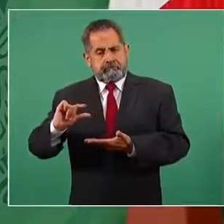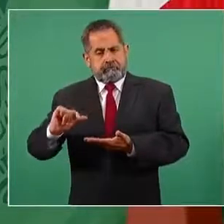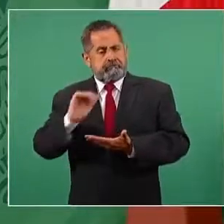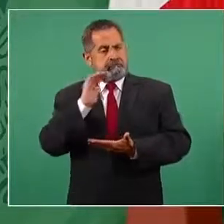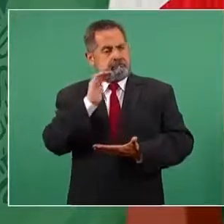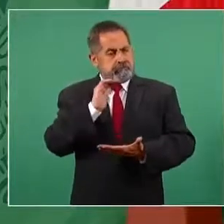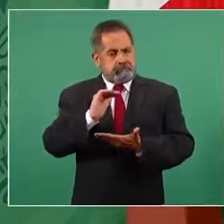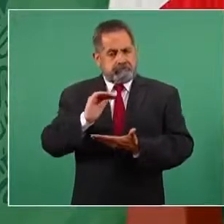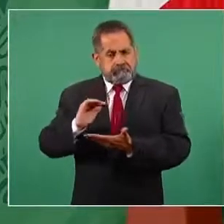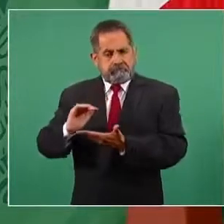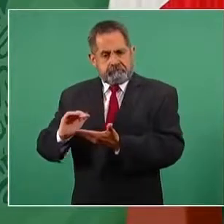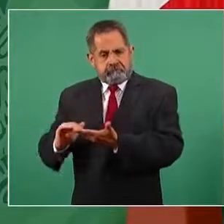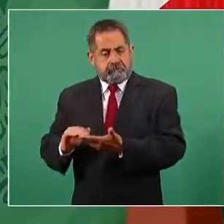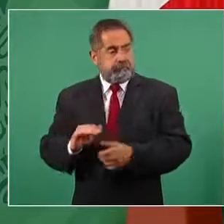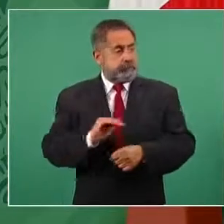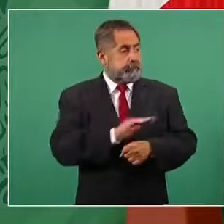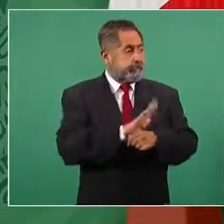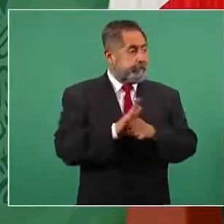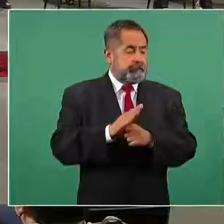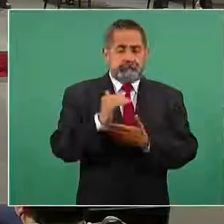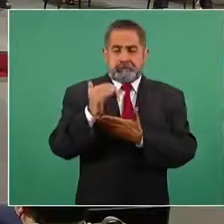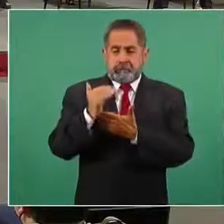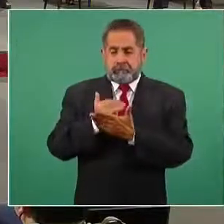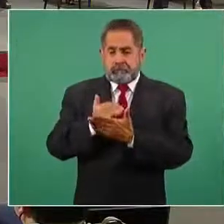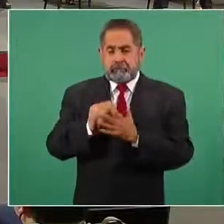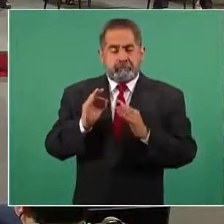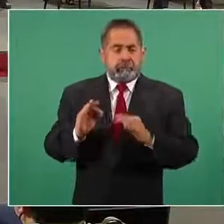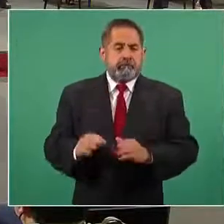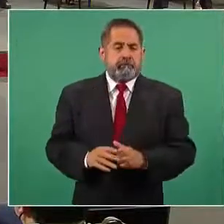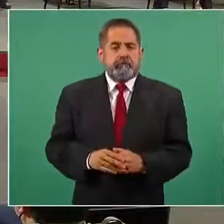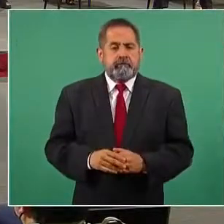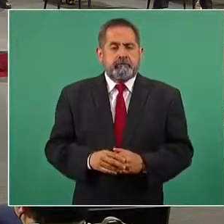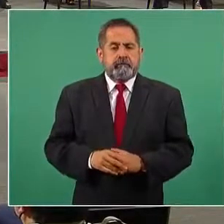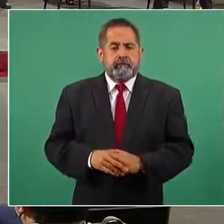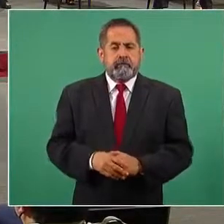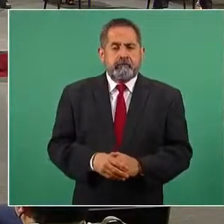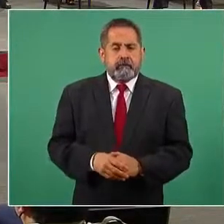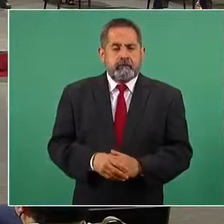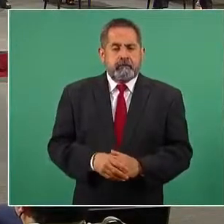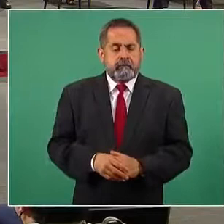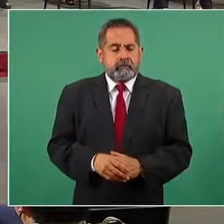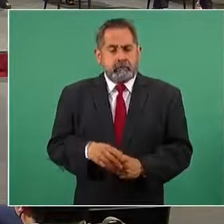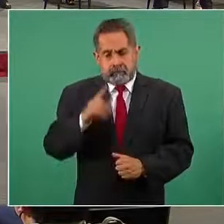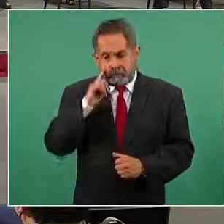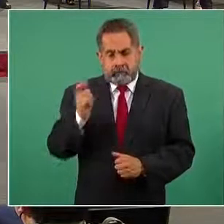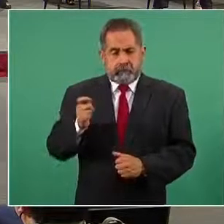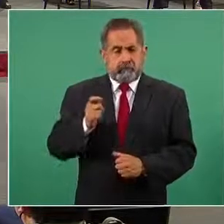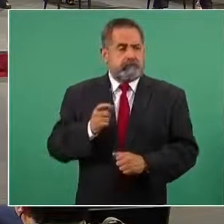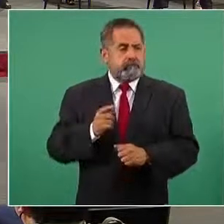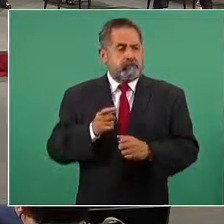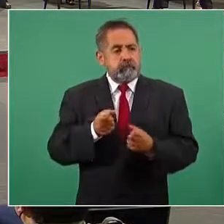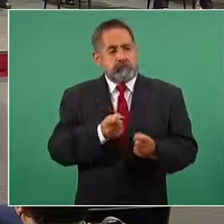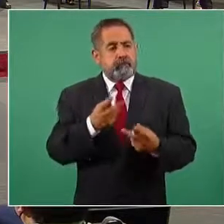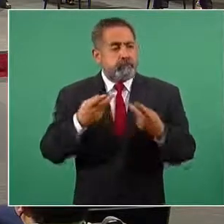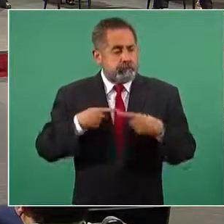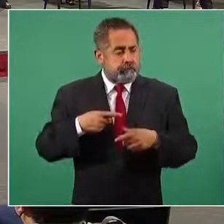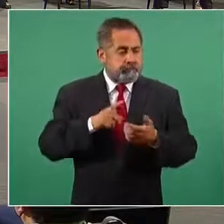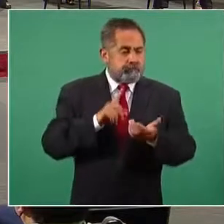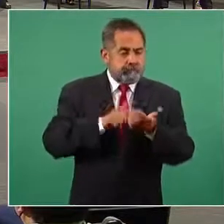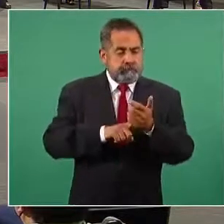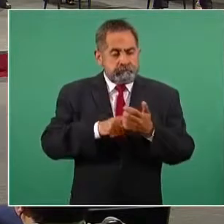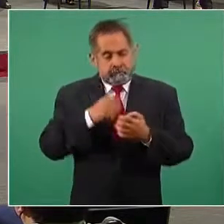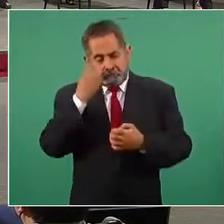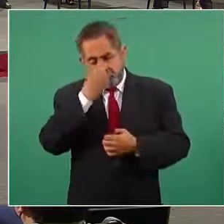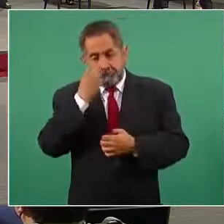de la pandemia en la ciudad. La primera tiene que ver con la positividad de pruebas. De